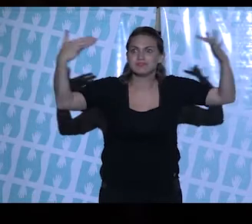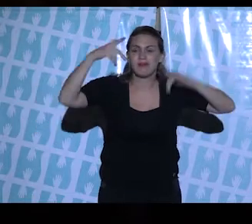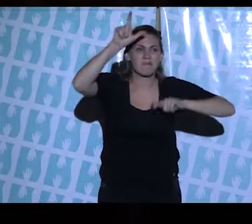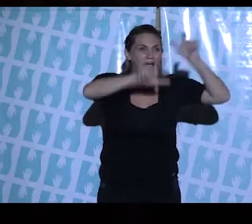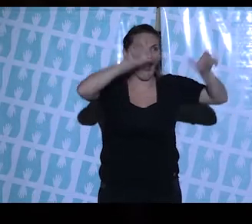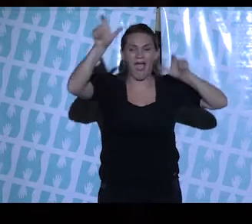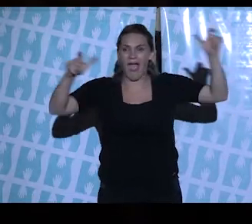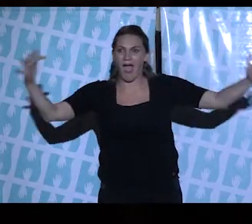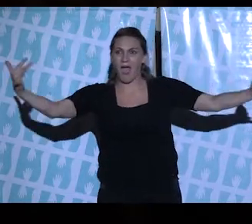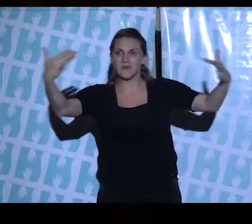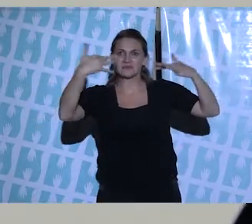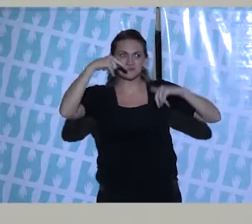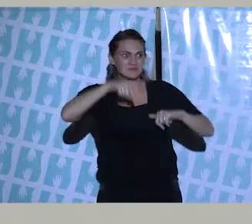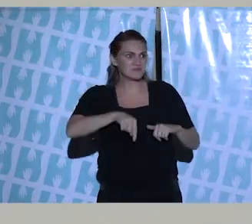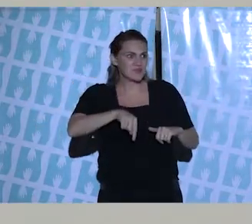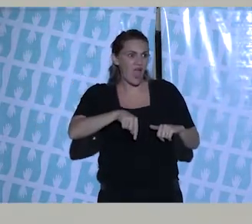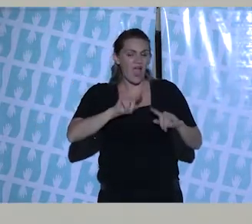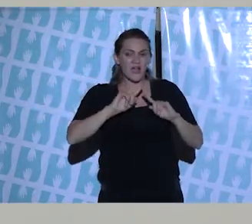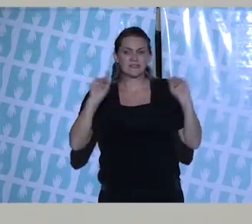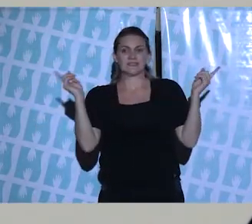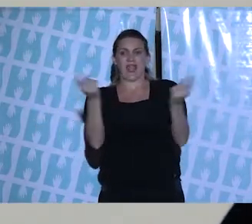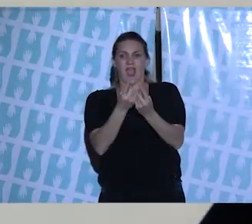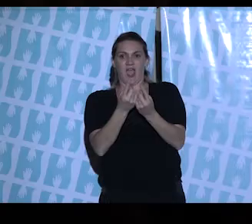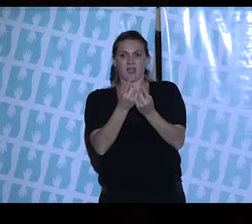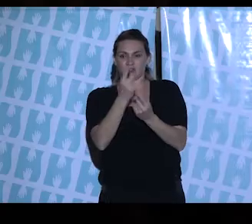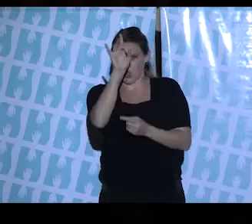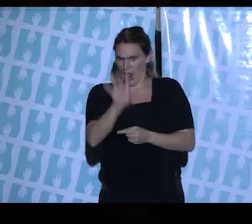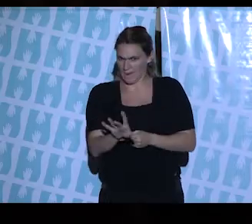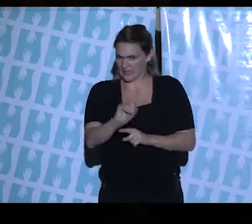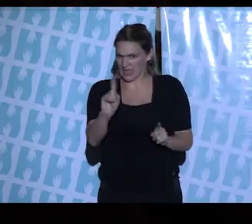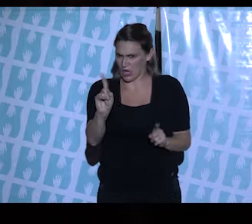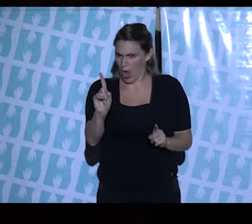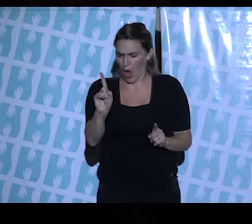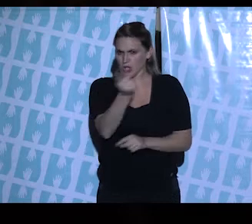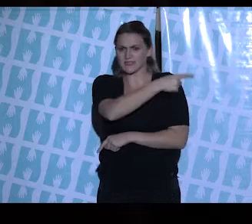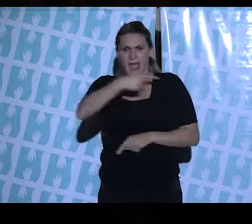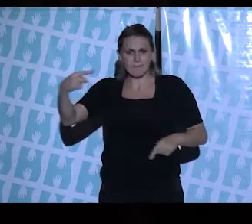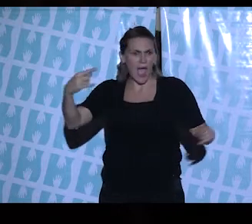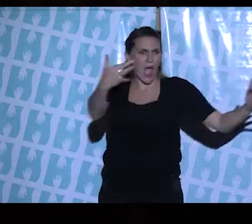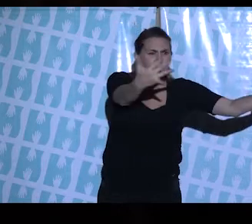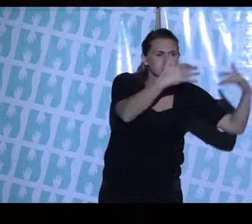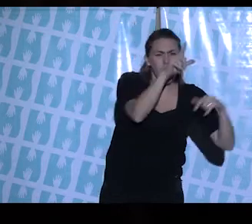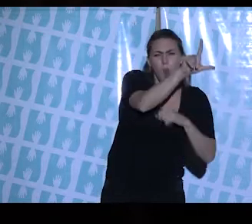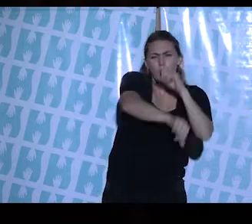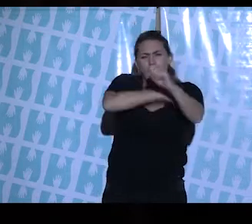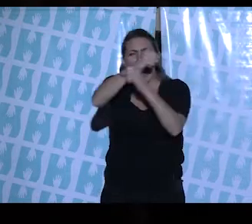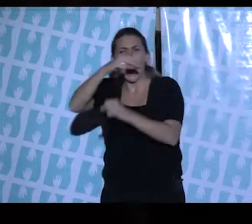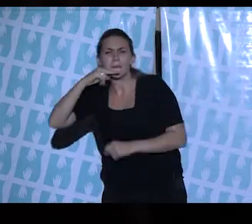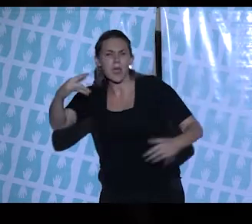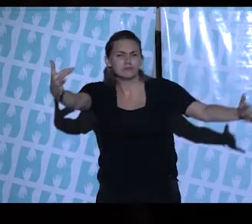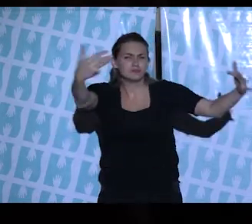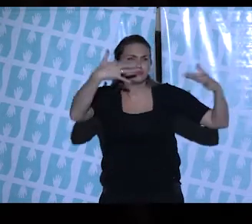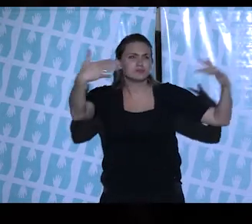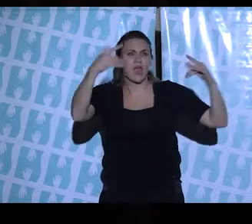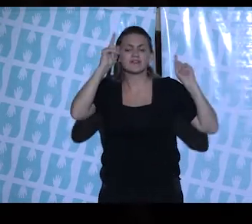convocatoria que ha tenido, no digo esta sesión en particular, sino la Semana del Cerebro, y sobre todo particularmente ver